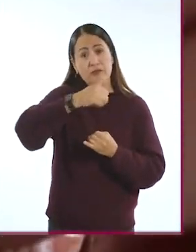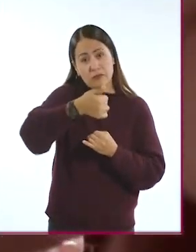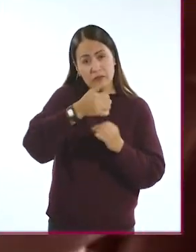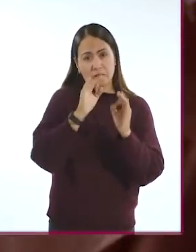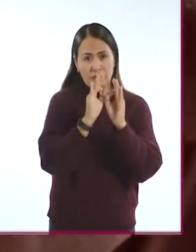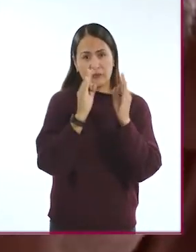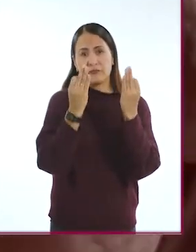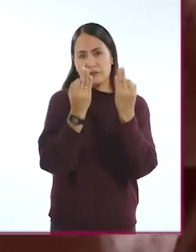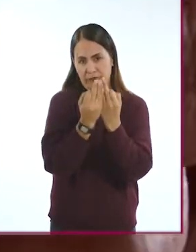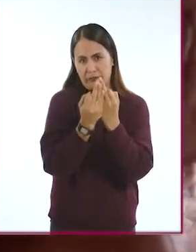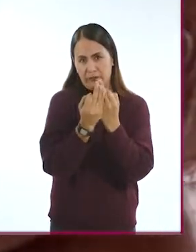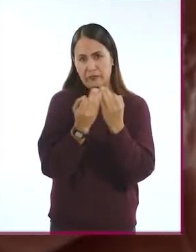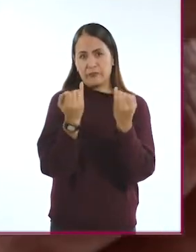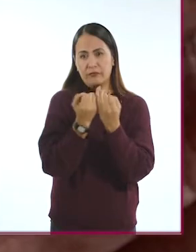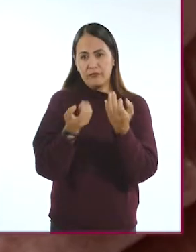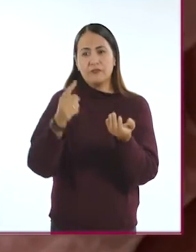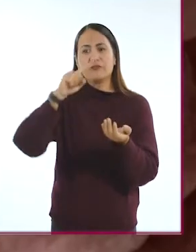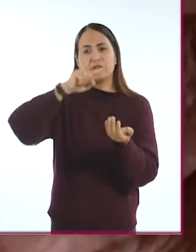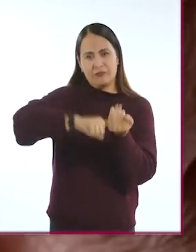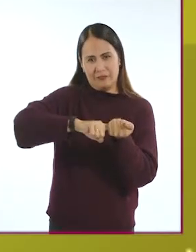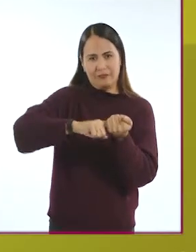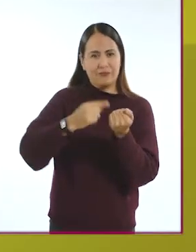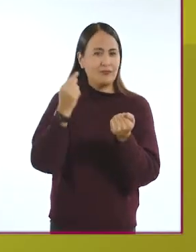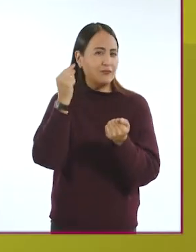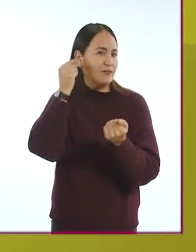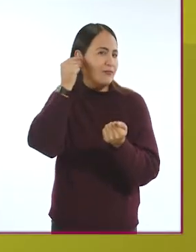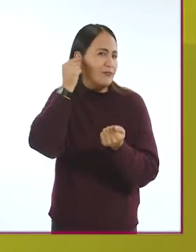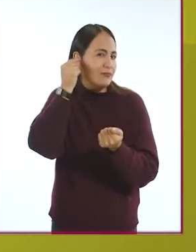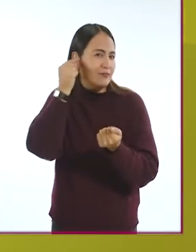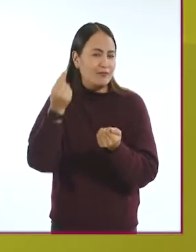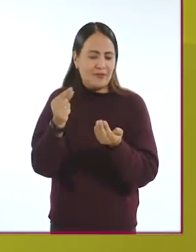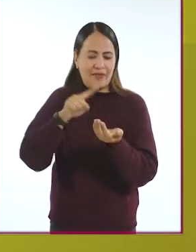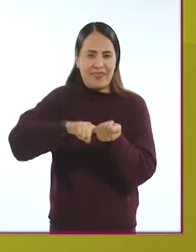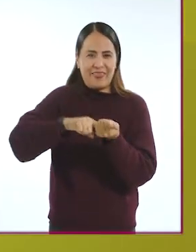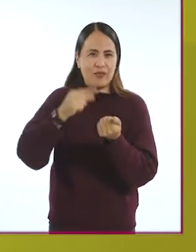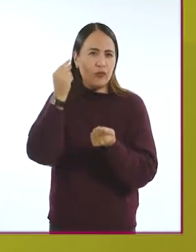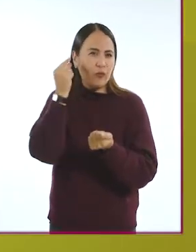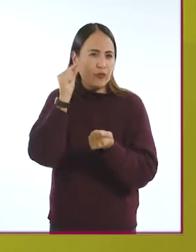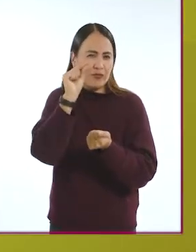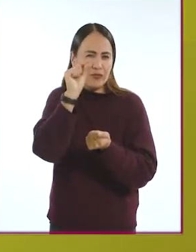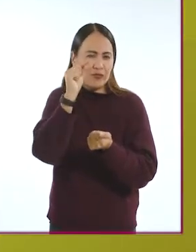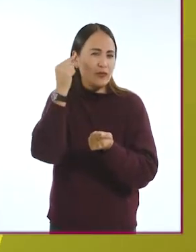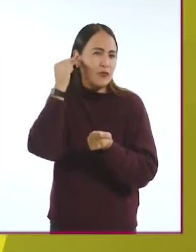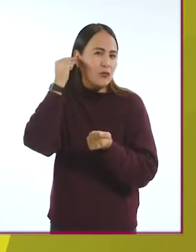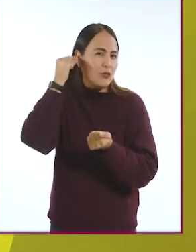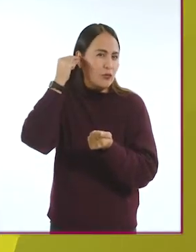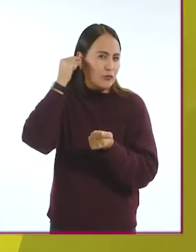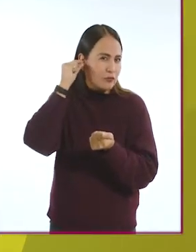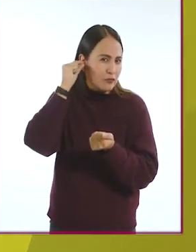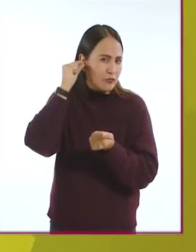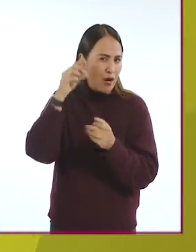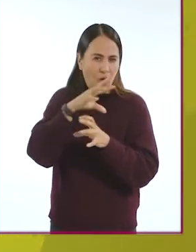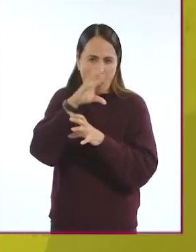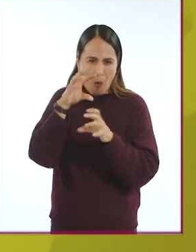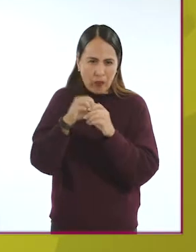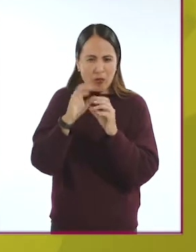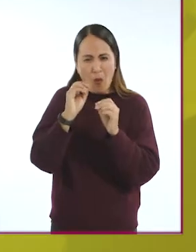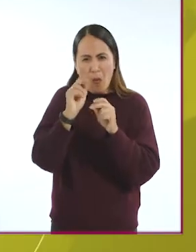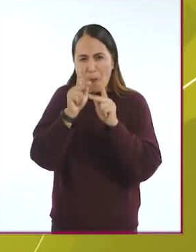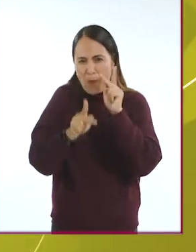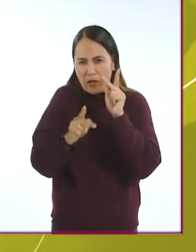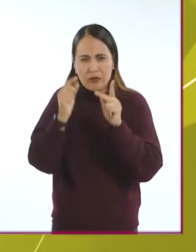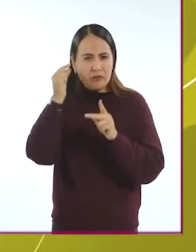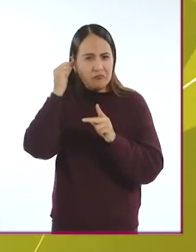de audífonos, los llamados intracanal. Estos se llevan dentro del conducto auditivo, parcial o completamente,